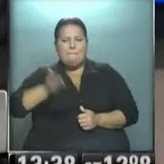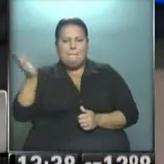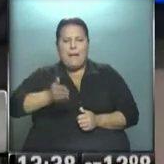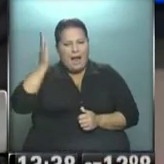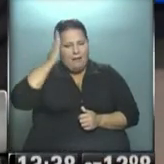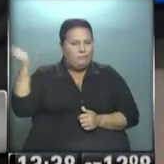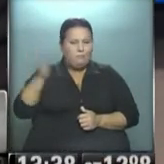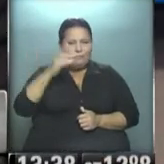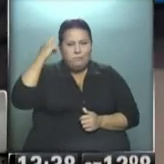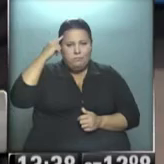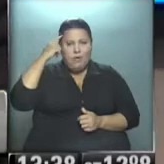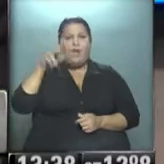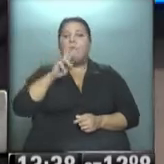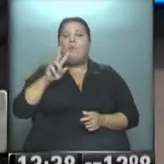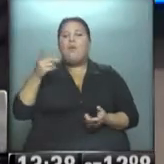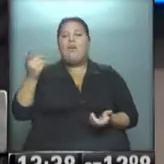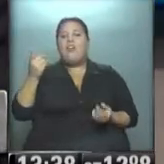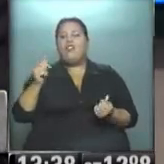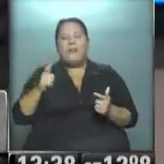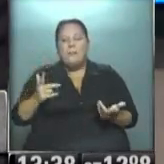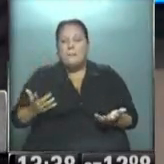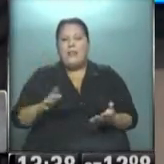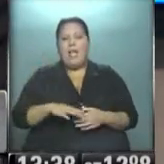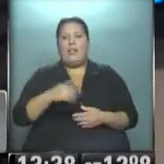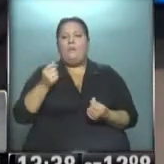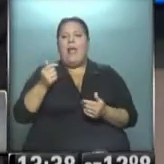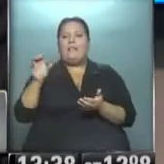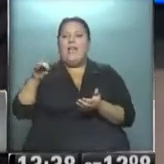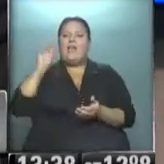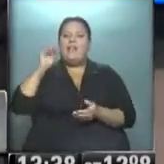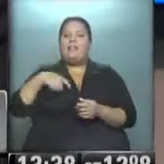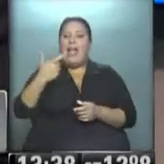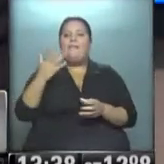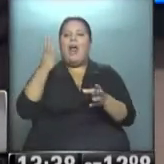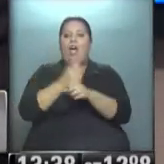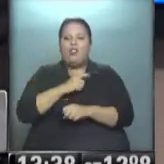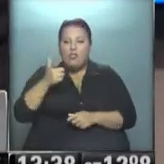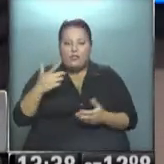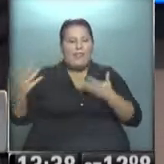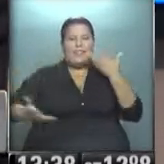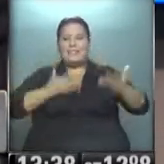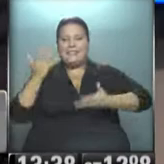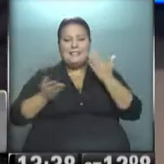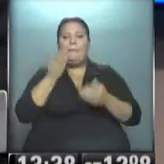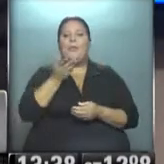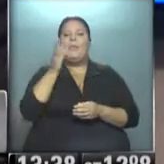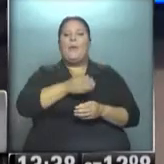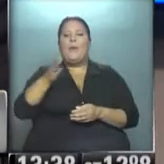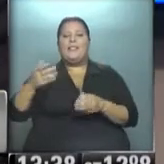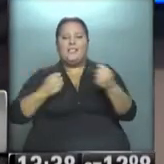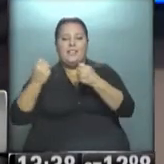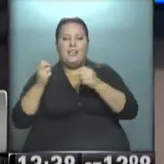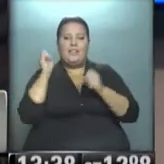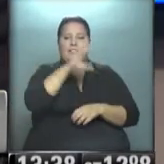en la cabeza esta mujer no tenía plata no tenía plata en la tarjeta sube para llevarlo a un hospital desesperada le pide a los vecinos llevarla